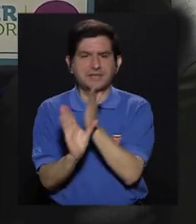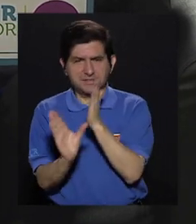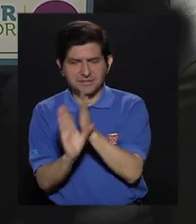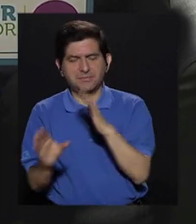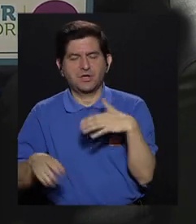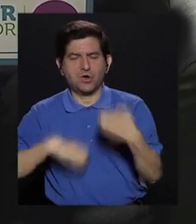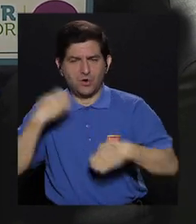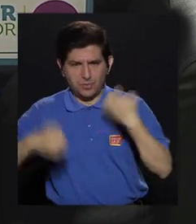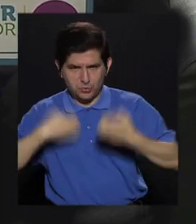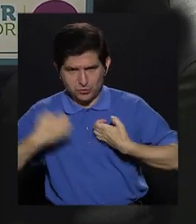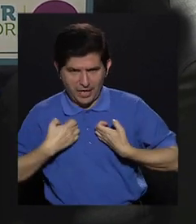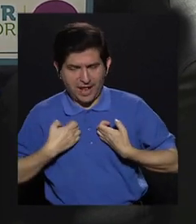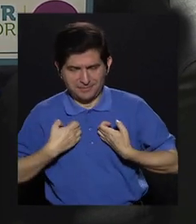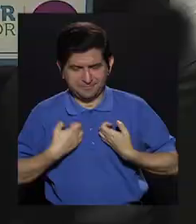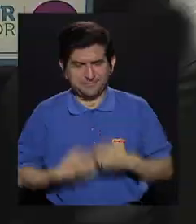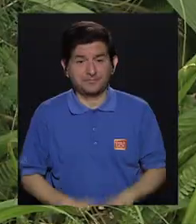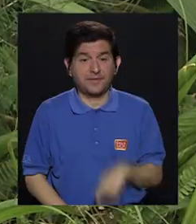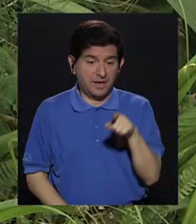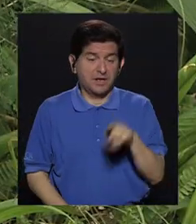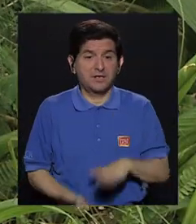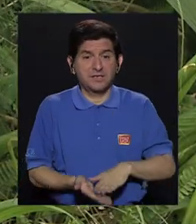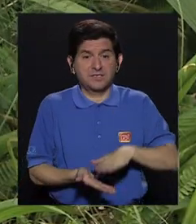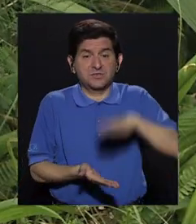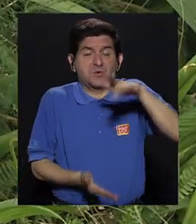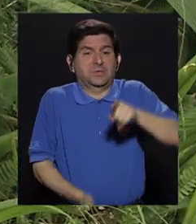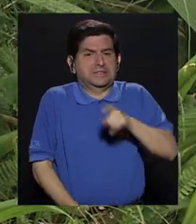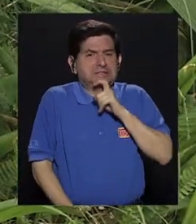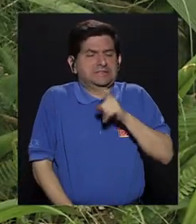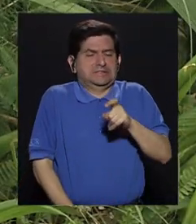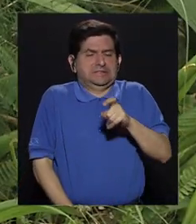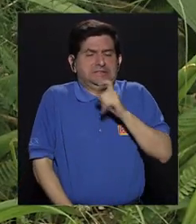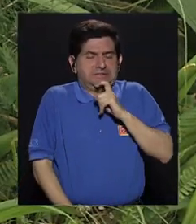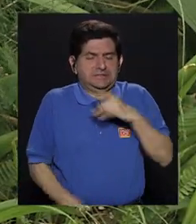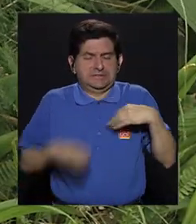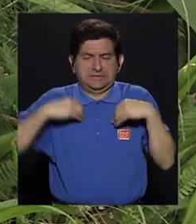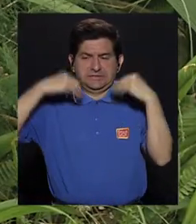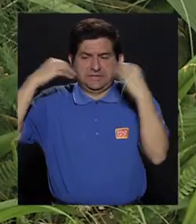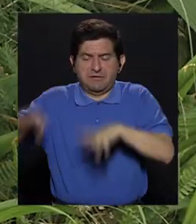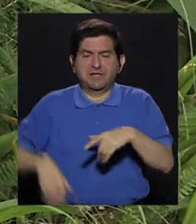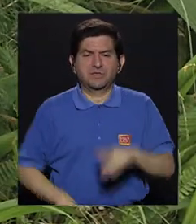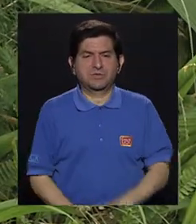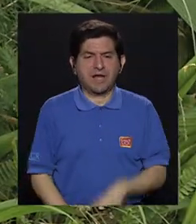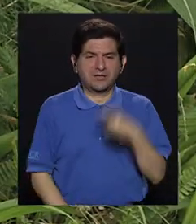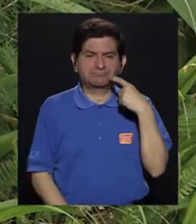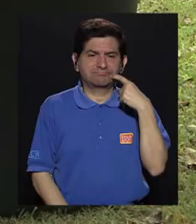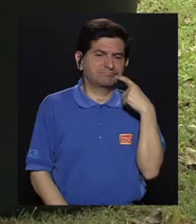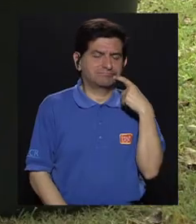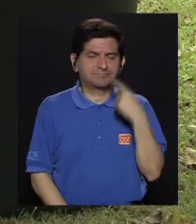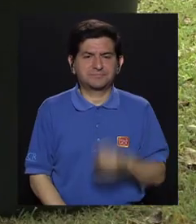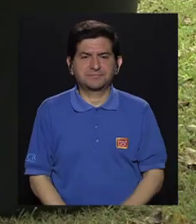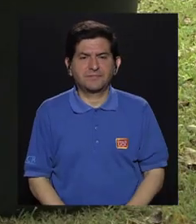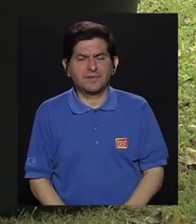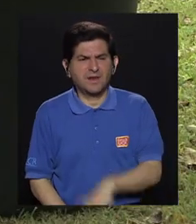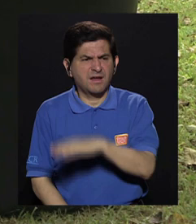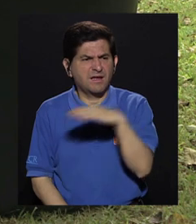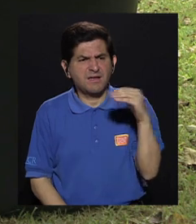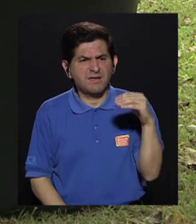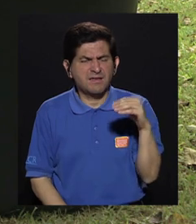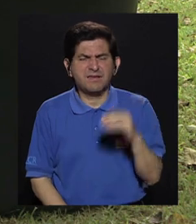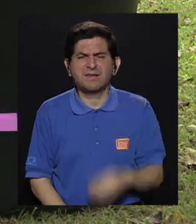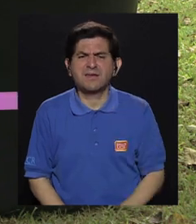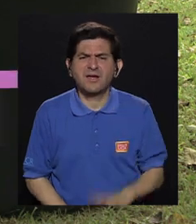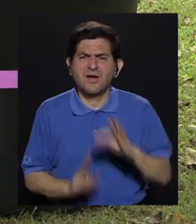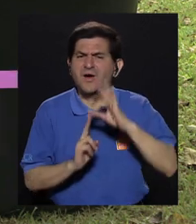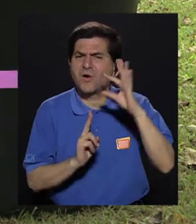el psicológico-emocional. Y eso aumenta la dificultad para poder dejar este vicio. Doctor, ¿y qué opciones